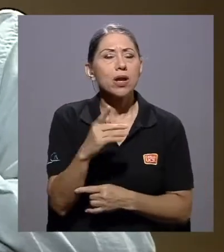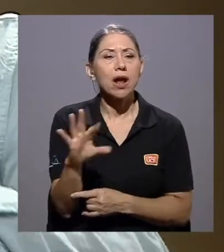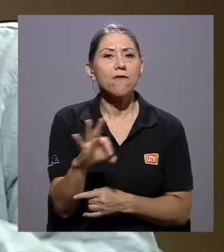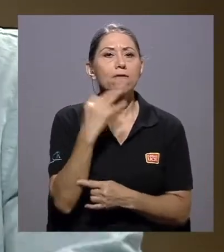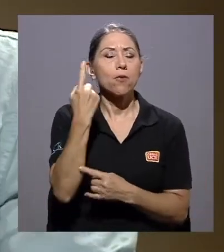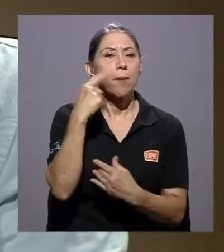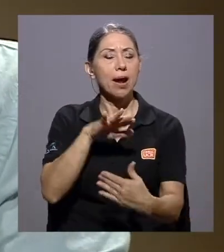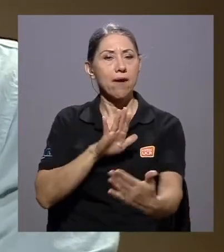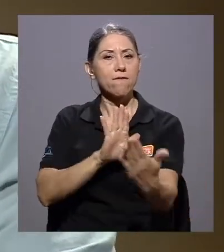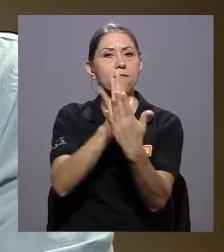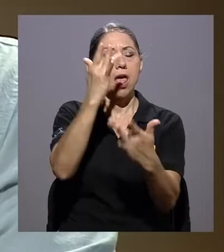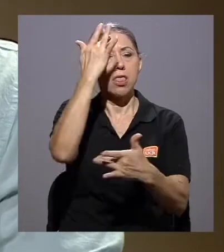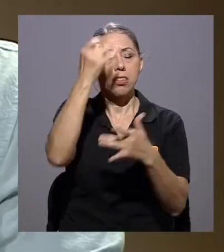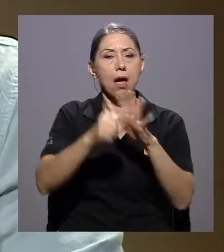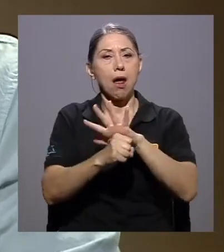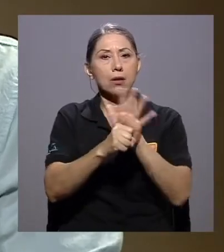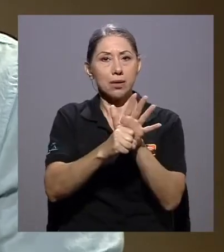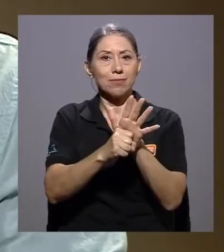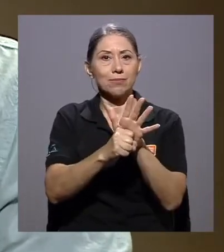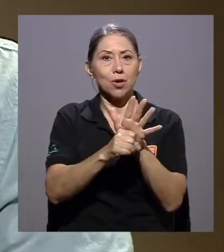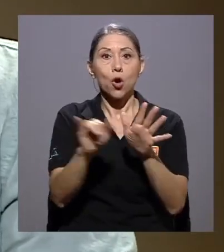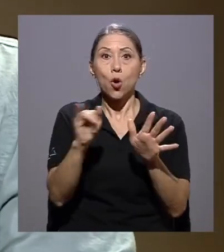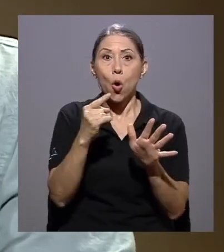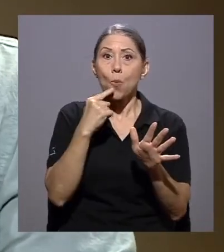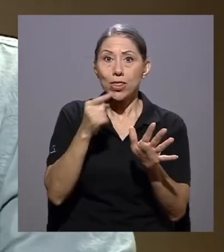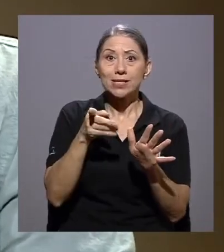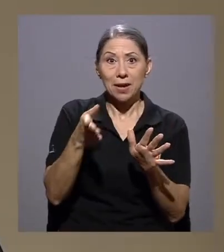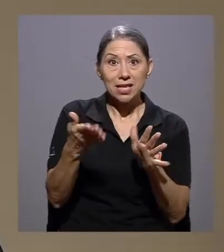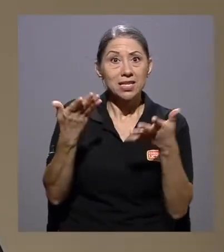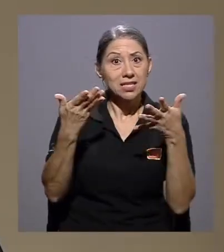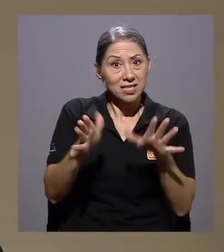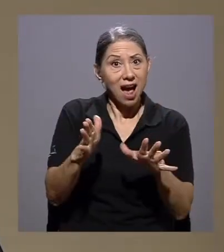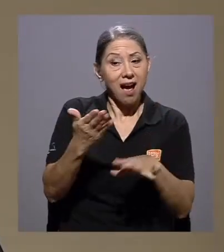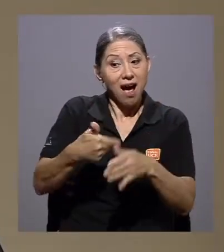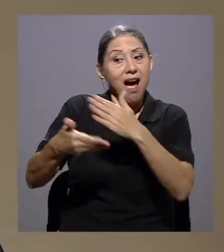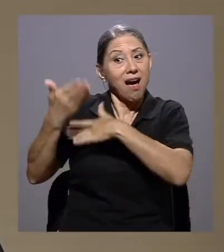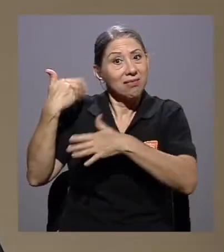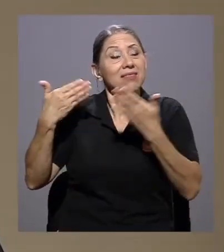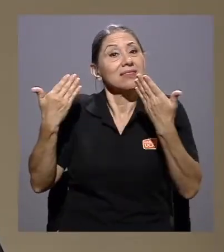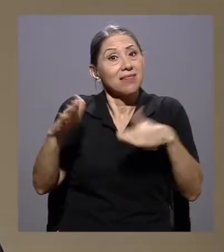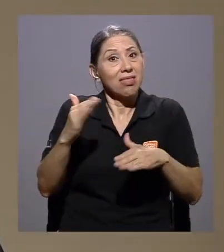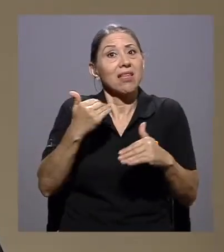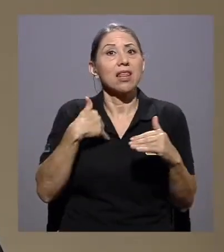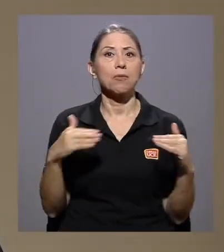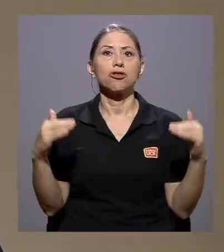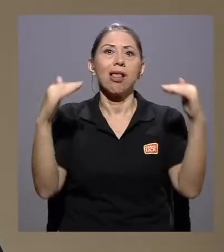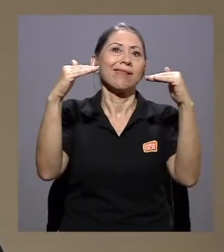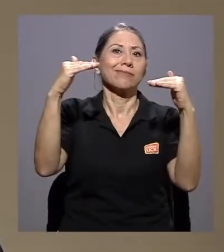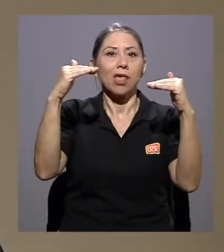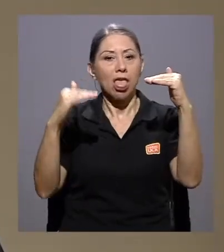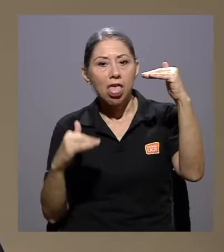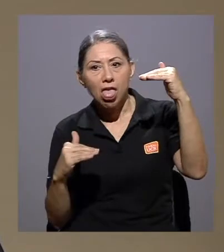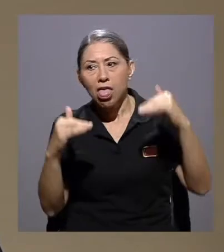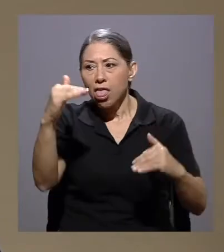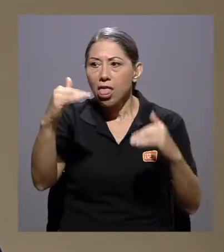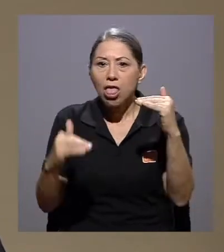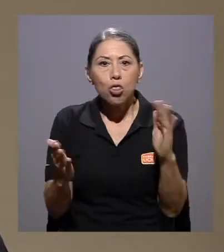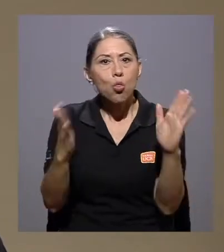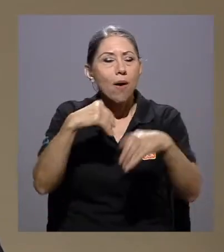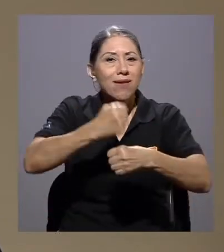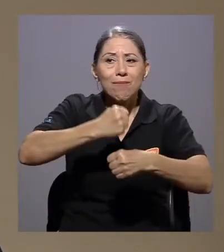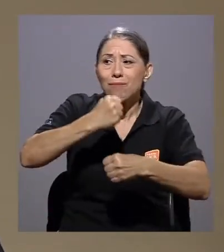atravesar esta pandemia, que como muy bien dice Martín, está precedida ya de por sí por desigualdades,